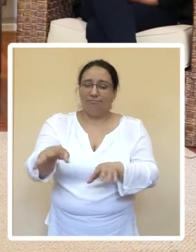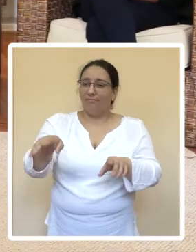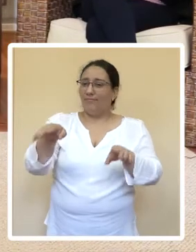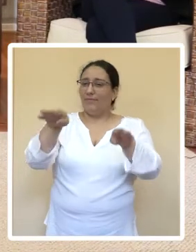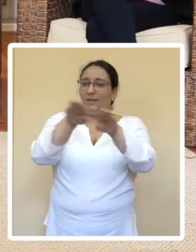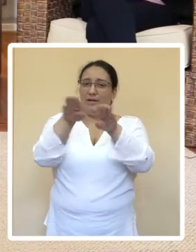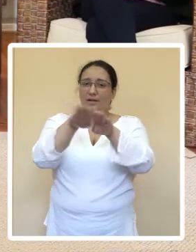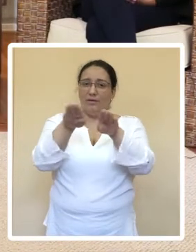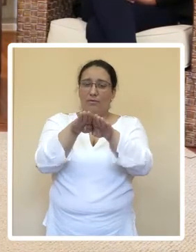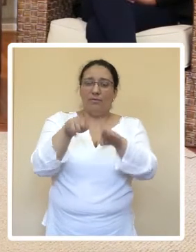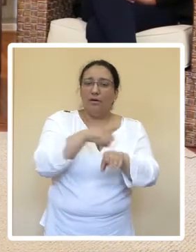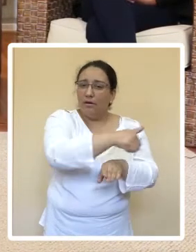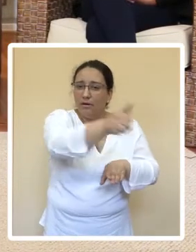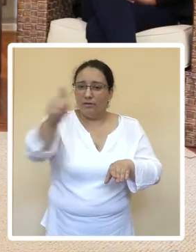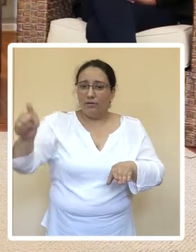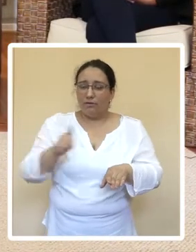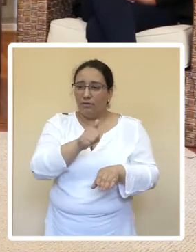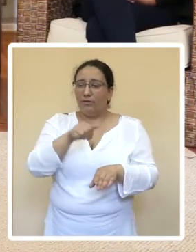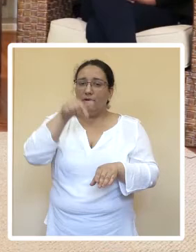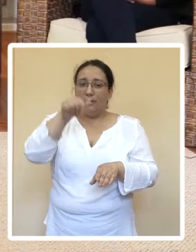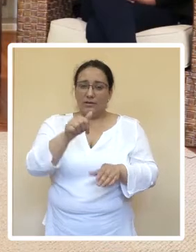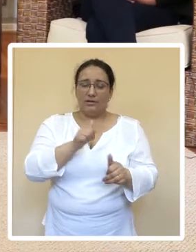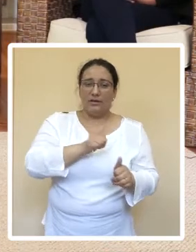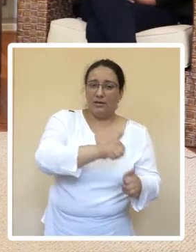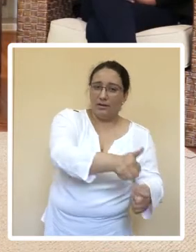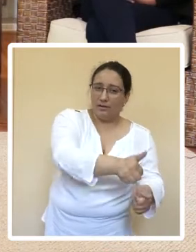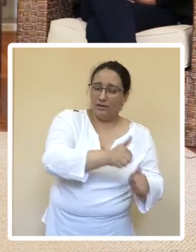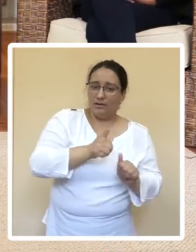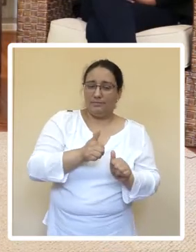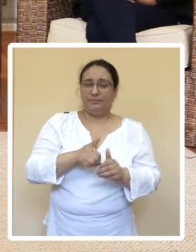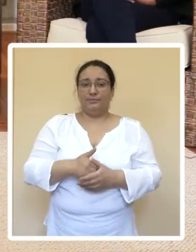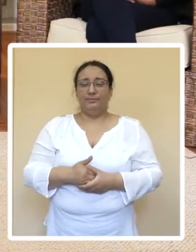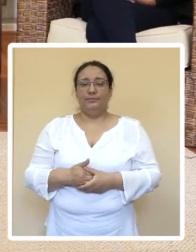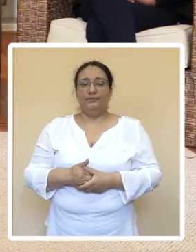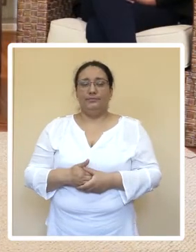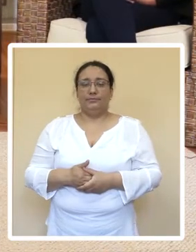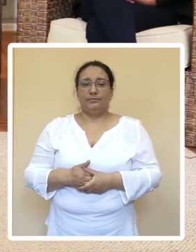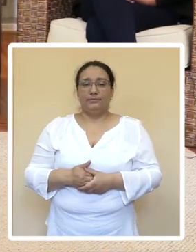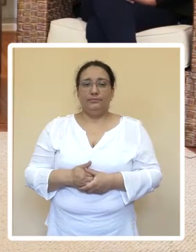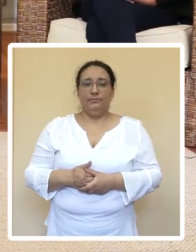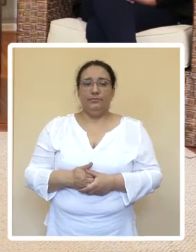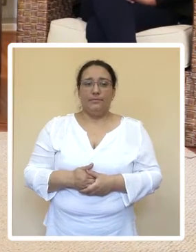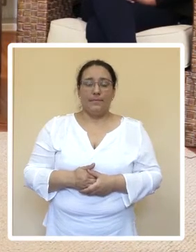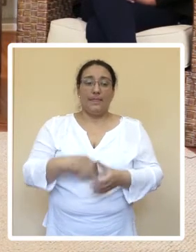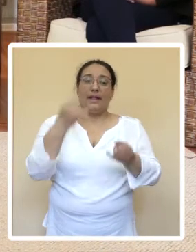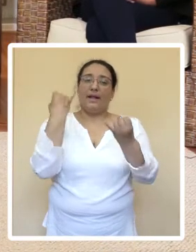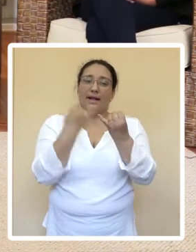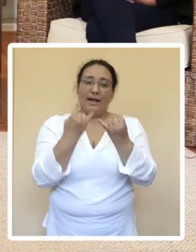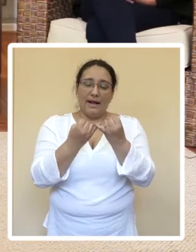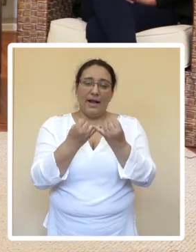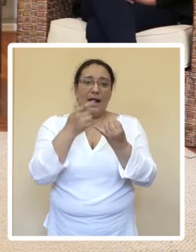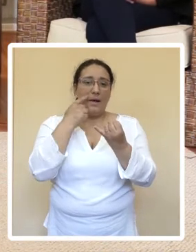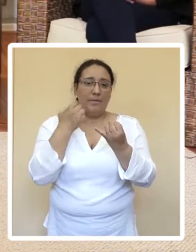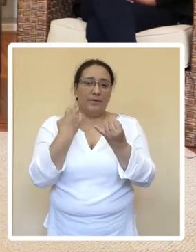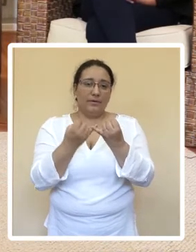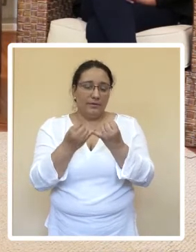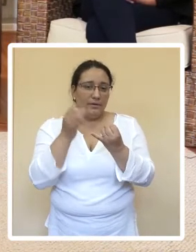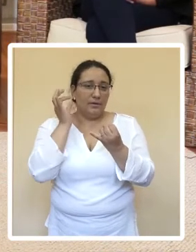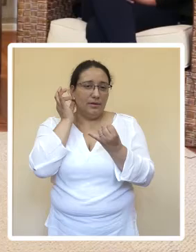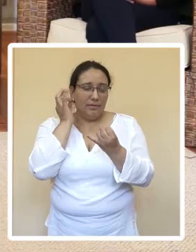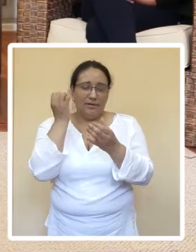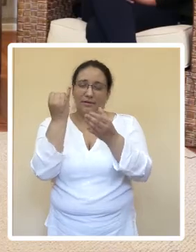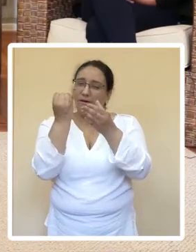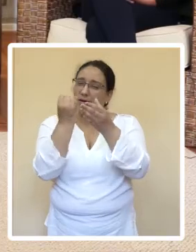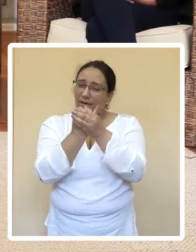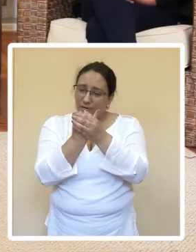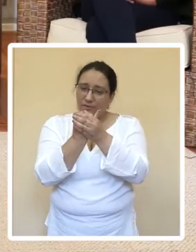cualquiera. Y ese es el desafío que nos llevamos hoy día nosotros. Es así como podemos ver, amigos y amigas chimbaronguinos, que la inclusión